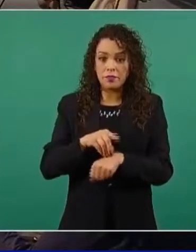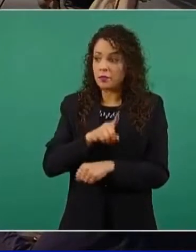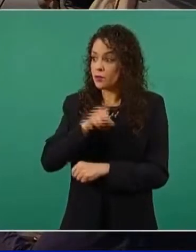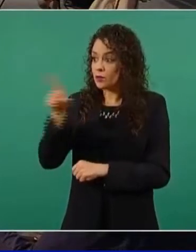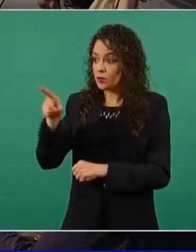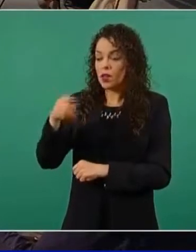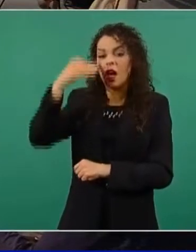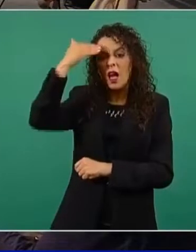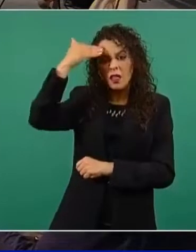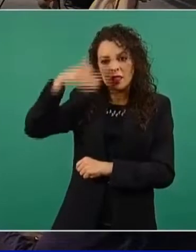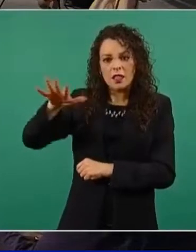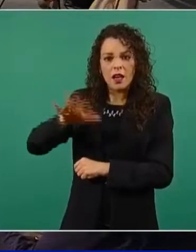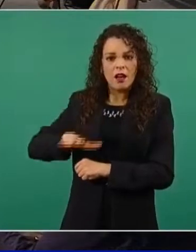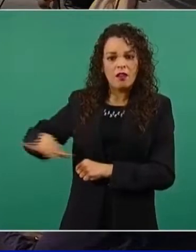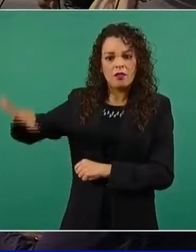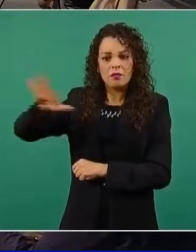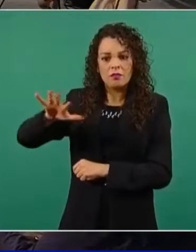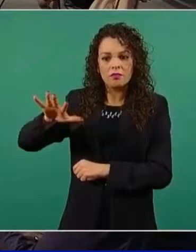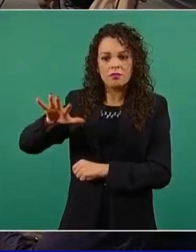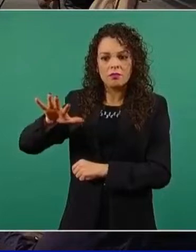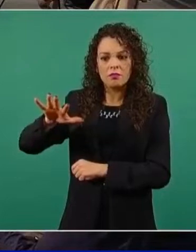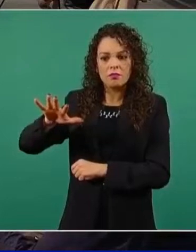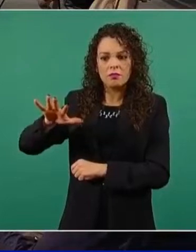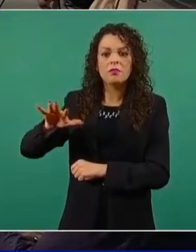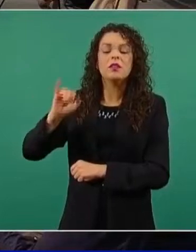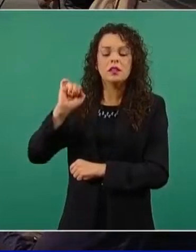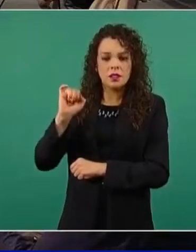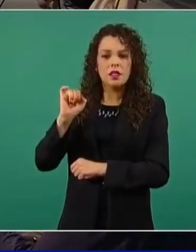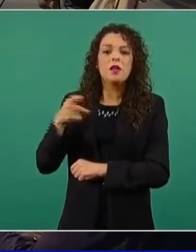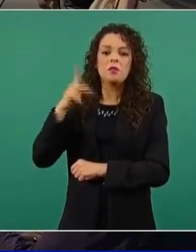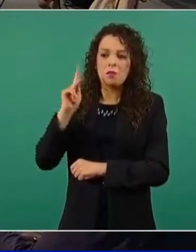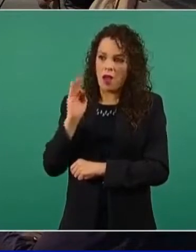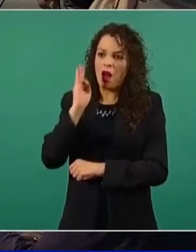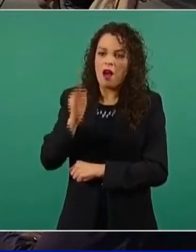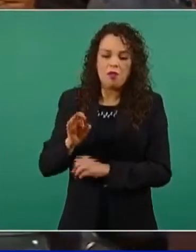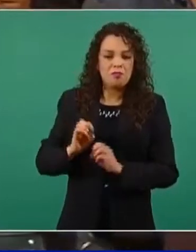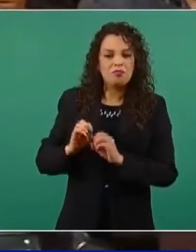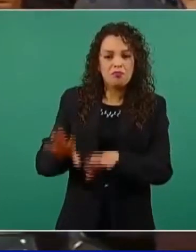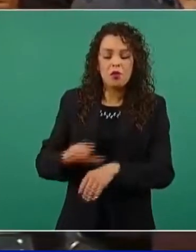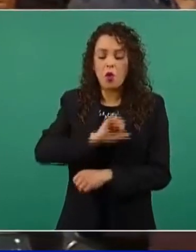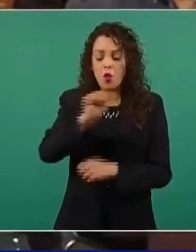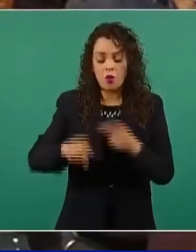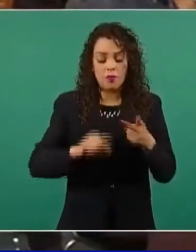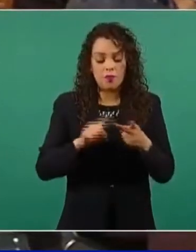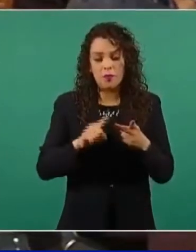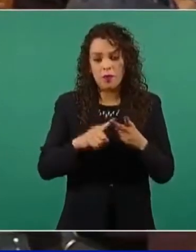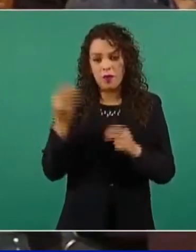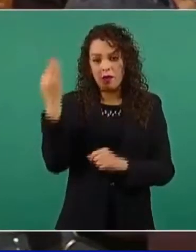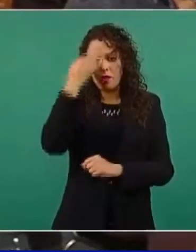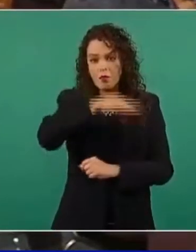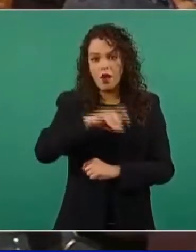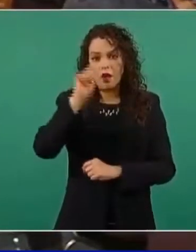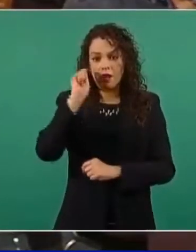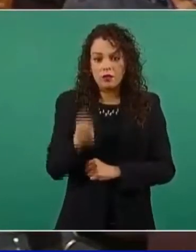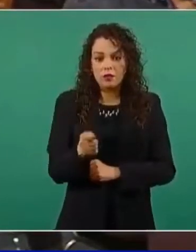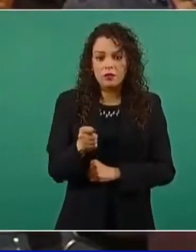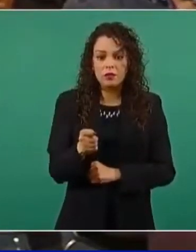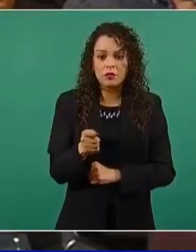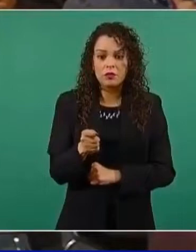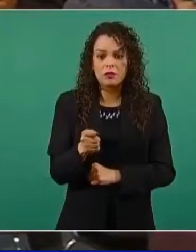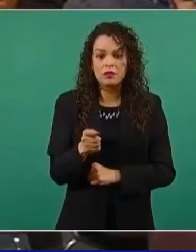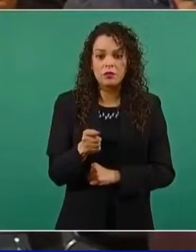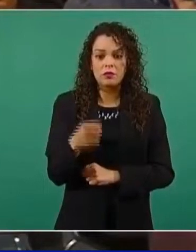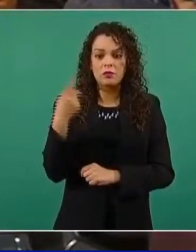y lo permitió. Podría citarle también el caso de la falsificación de identidad en agravio de un señor